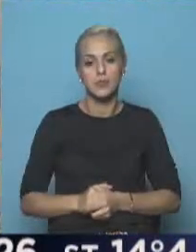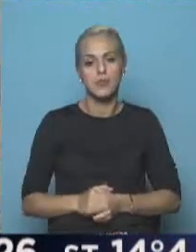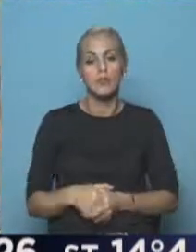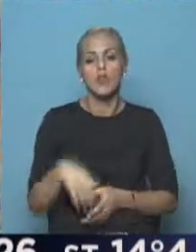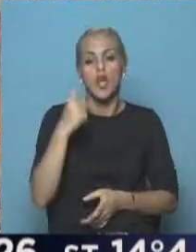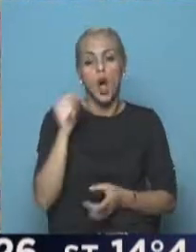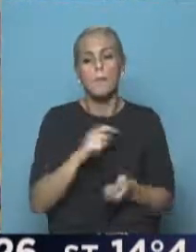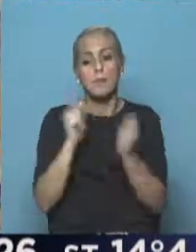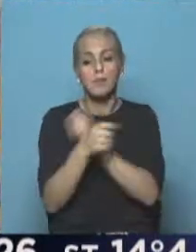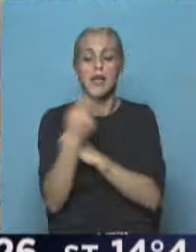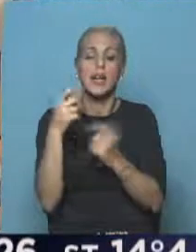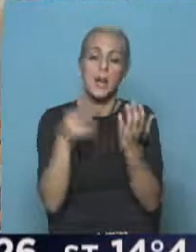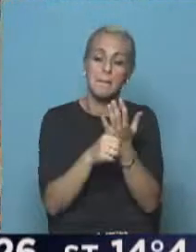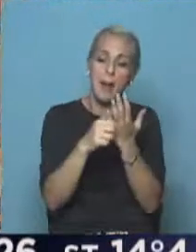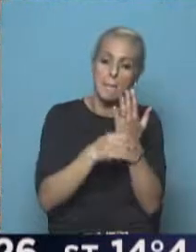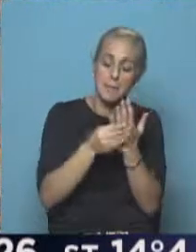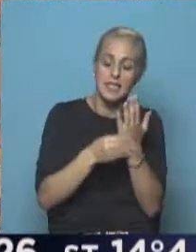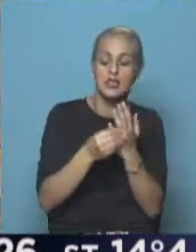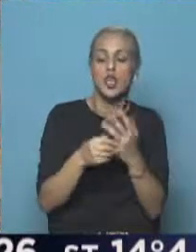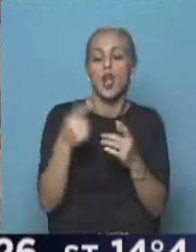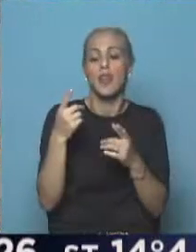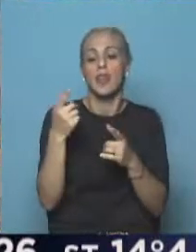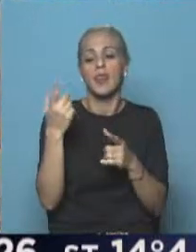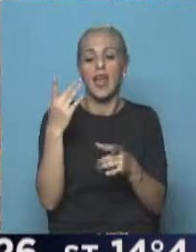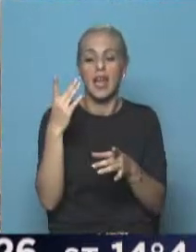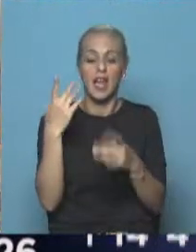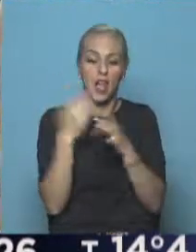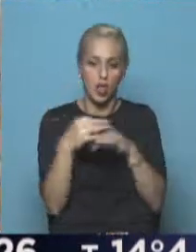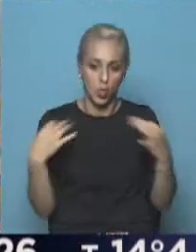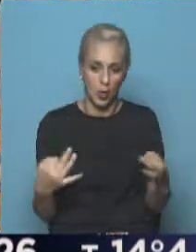a ser el ministro de Educación de la Nación en lugar de Esteban Bullrich, candidato a senador en la provincia de Buenos Aires.